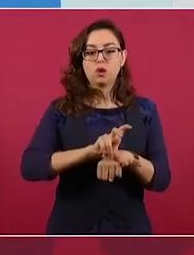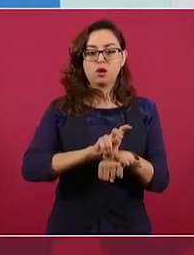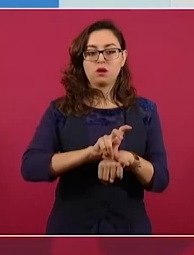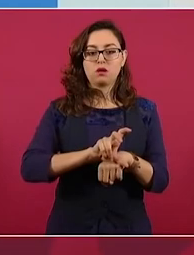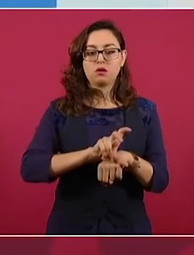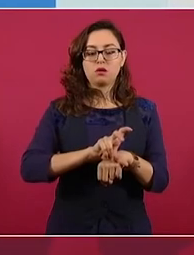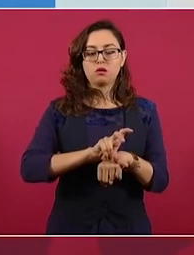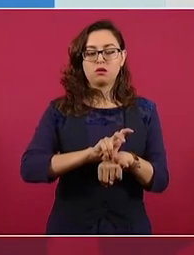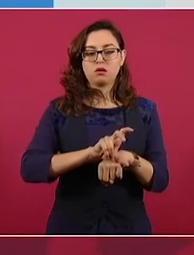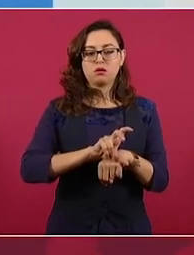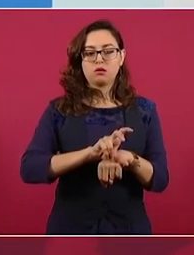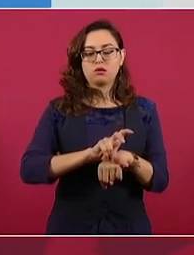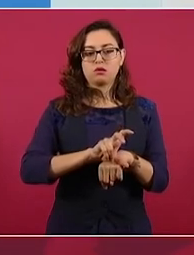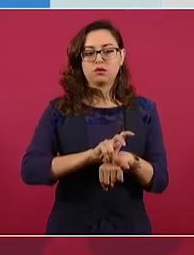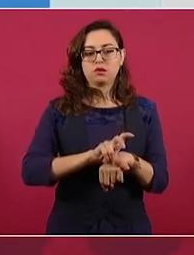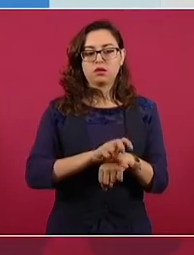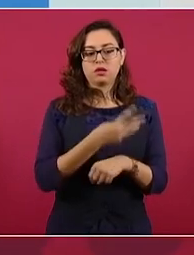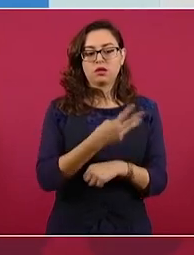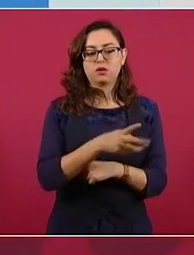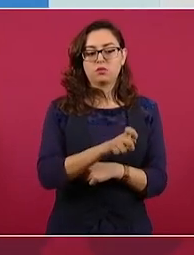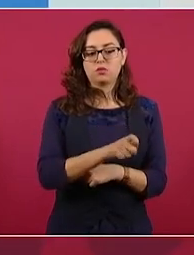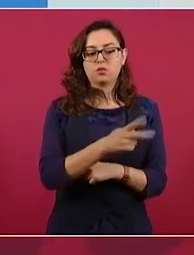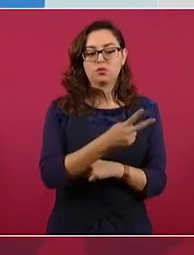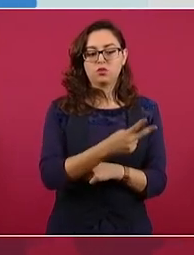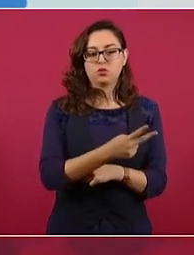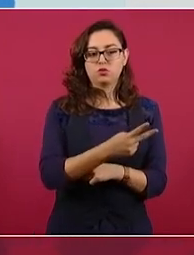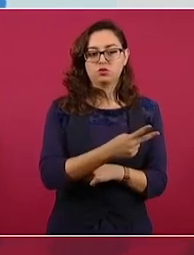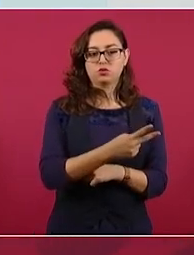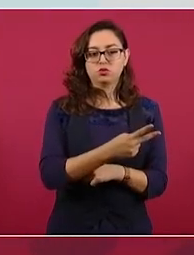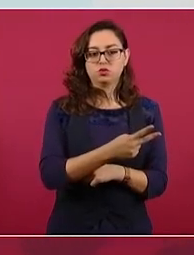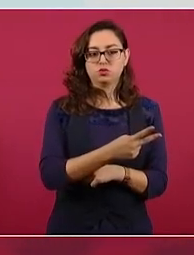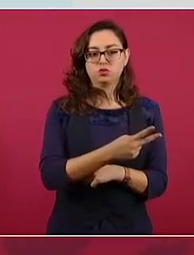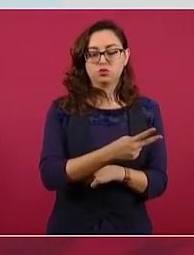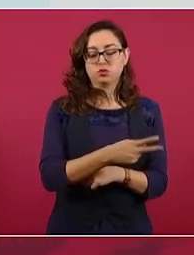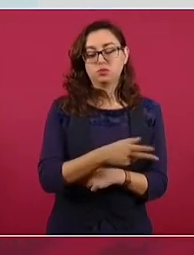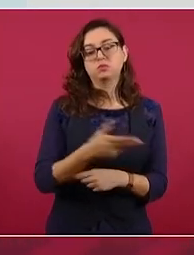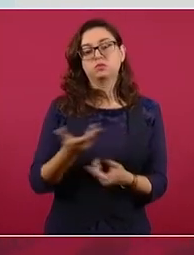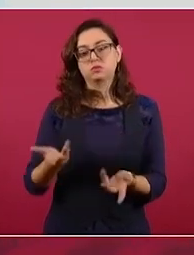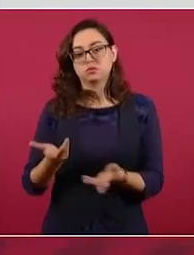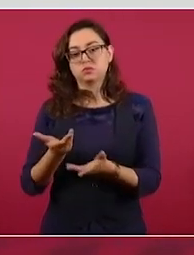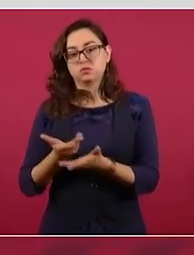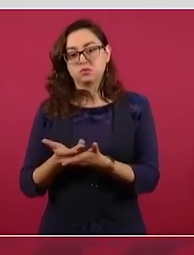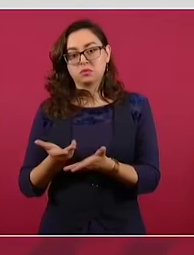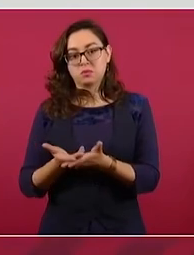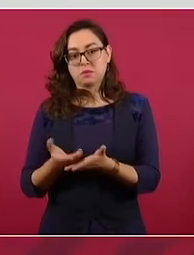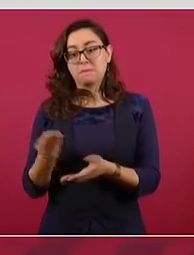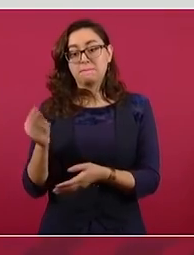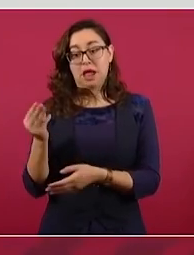3.2 a 4.3.